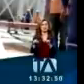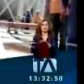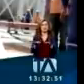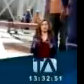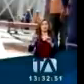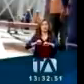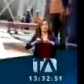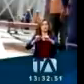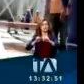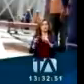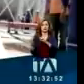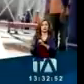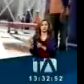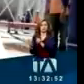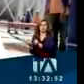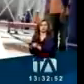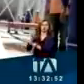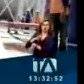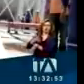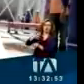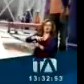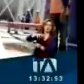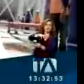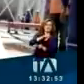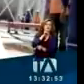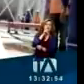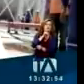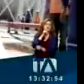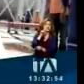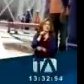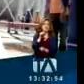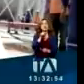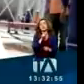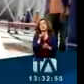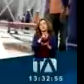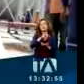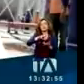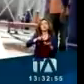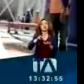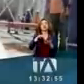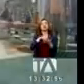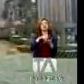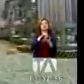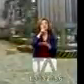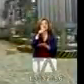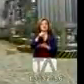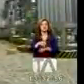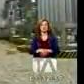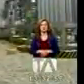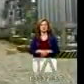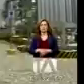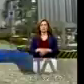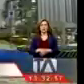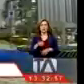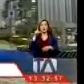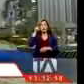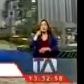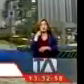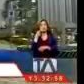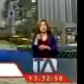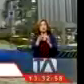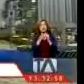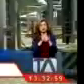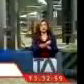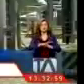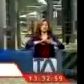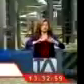de rellenos y cimentaciones, además de insuficiente estudio geotécnico del suelo. El gobierno calcula que para remediar estos